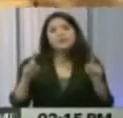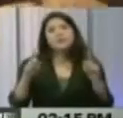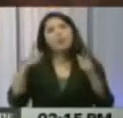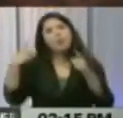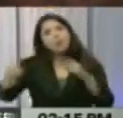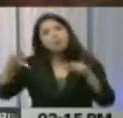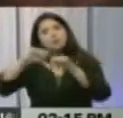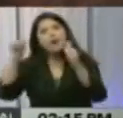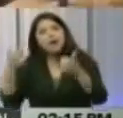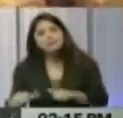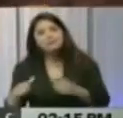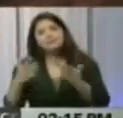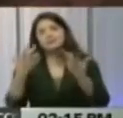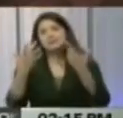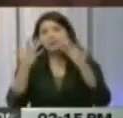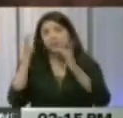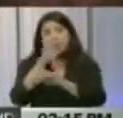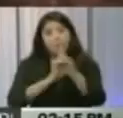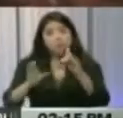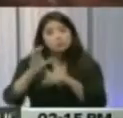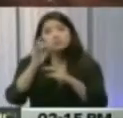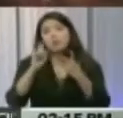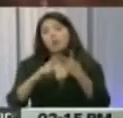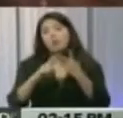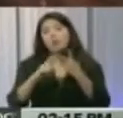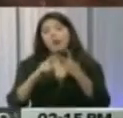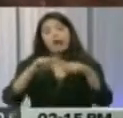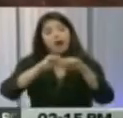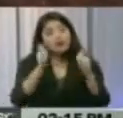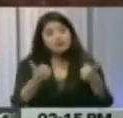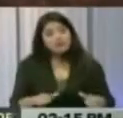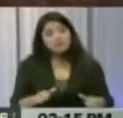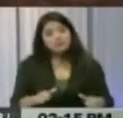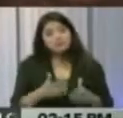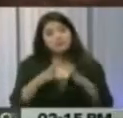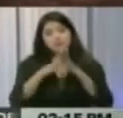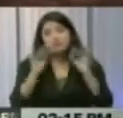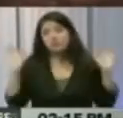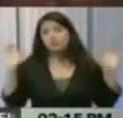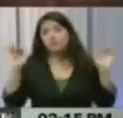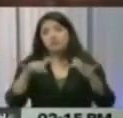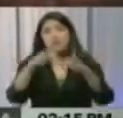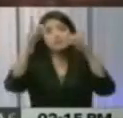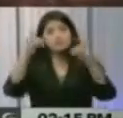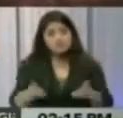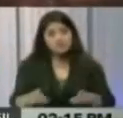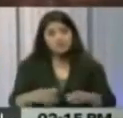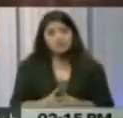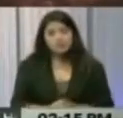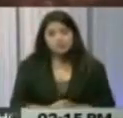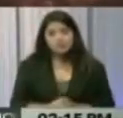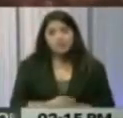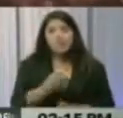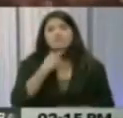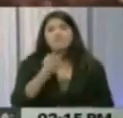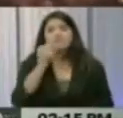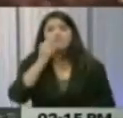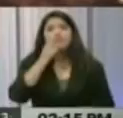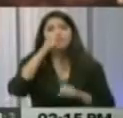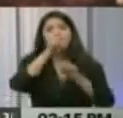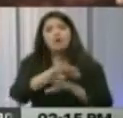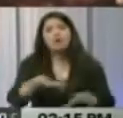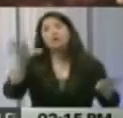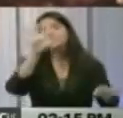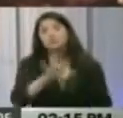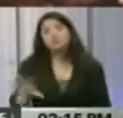artistas, intelectuales, cultores, cultoras, artesanos, se han decidido a levantar la voz y a desplegarse por todo